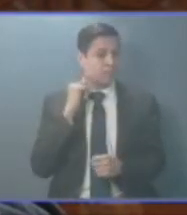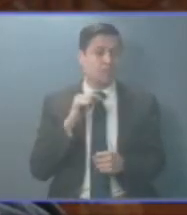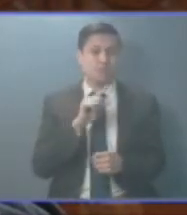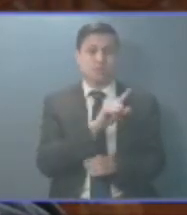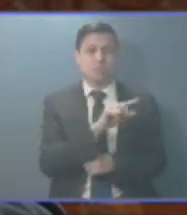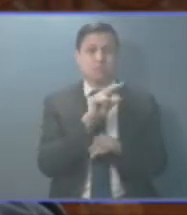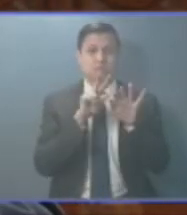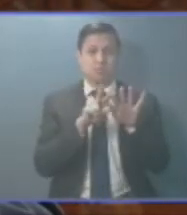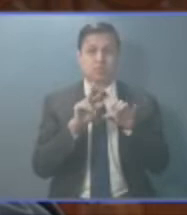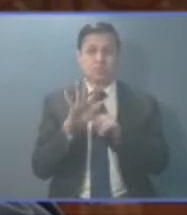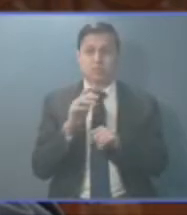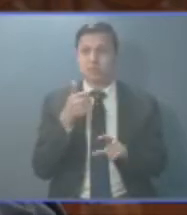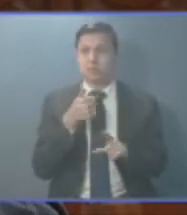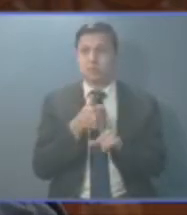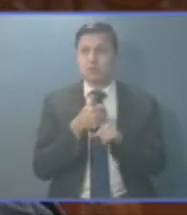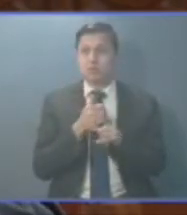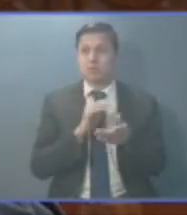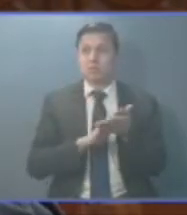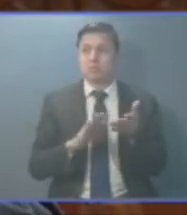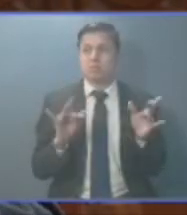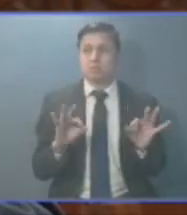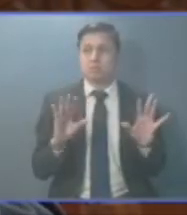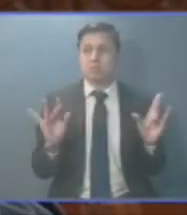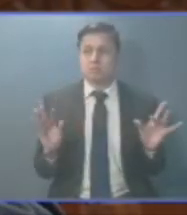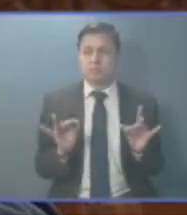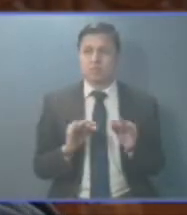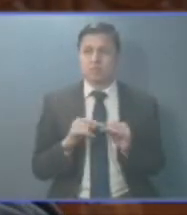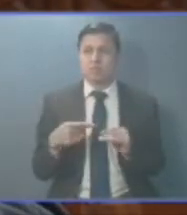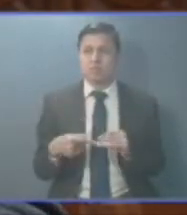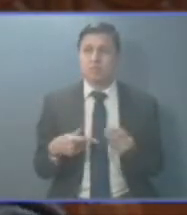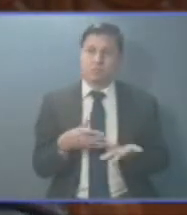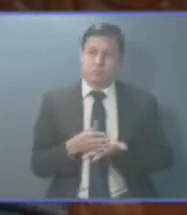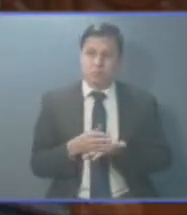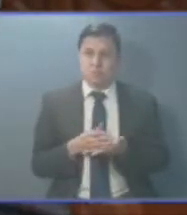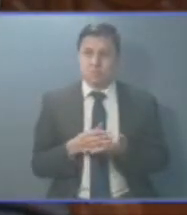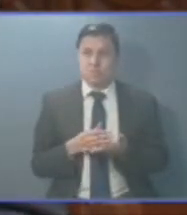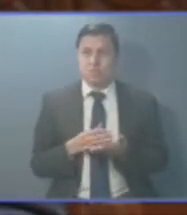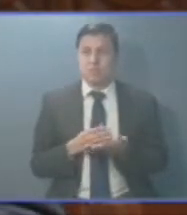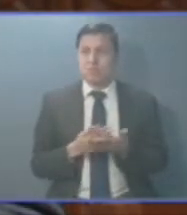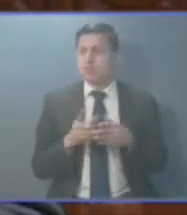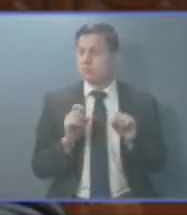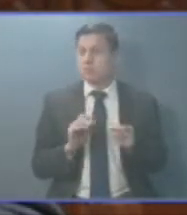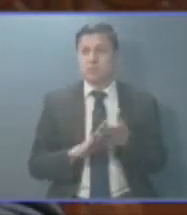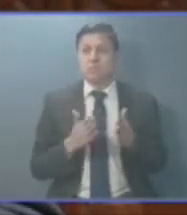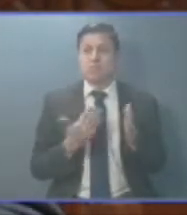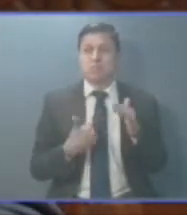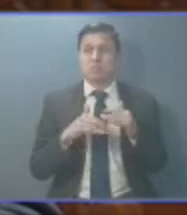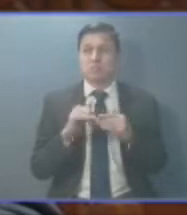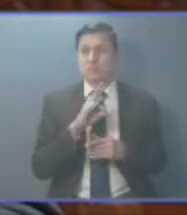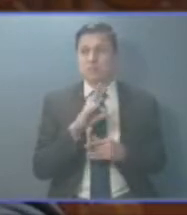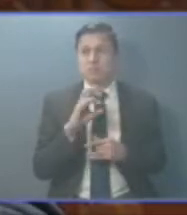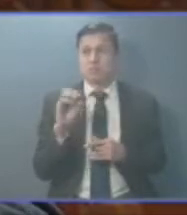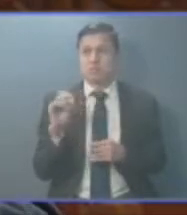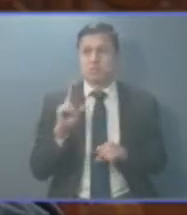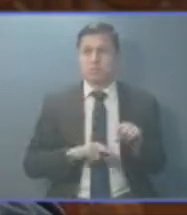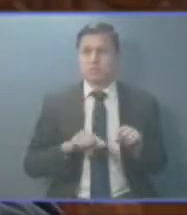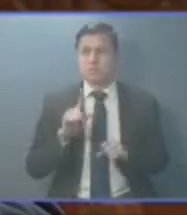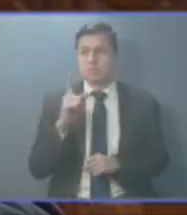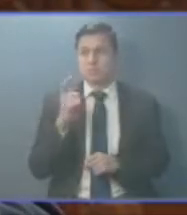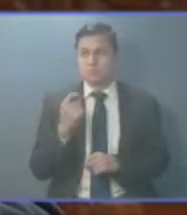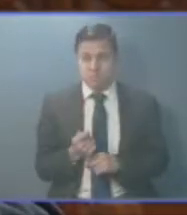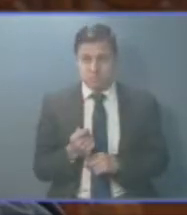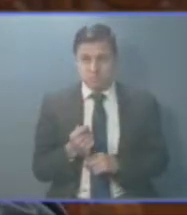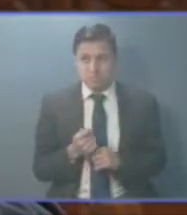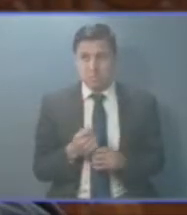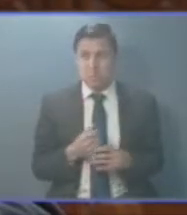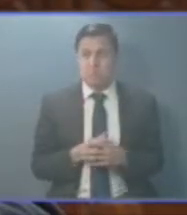175 cada uno por cada sesión a la que asistan, sin que puedan cobrar más de 700 mensuales, aun